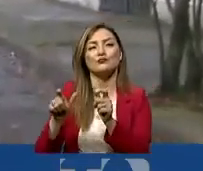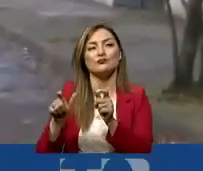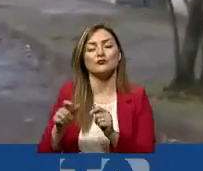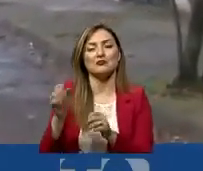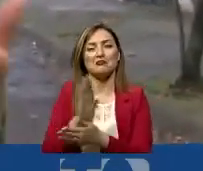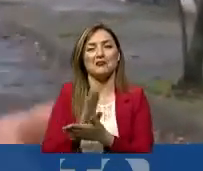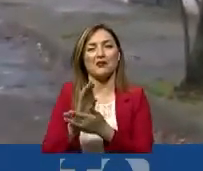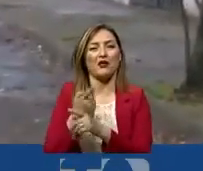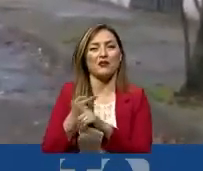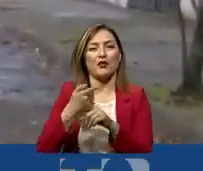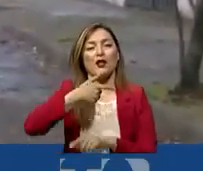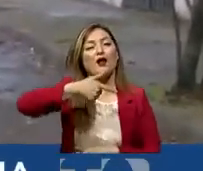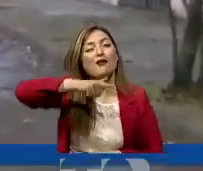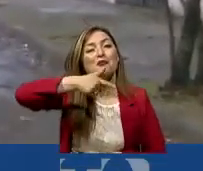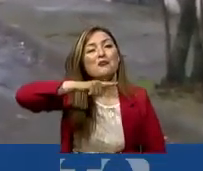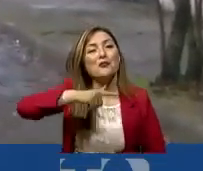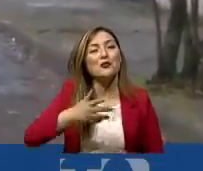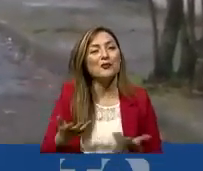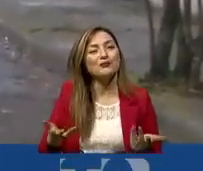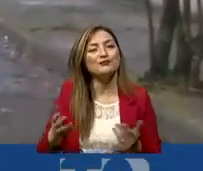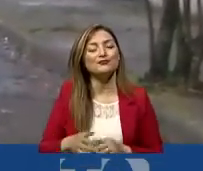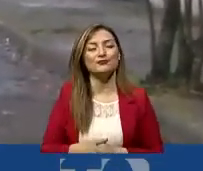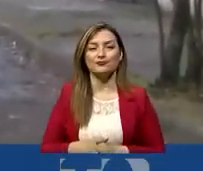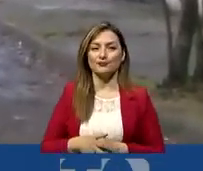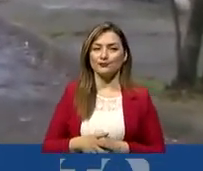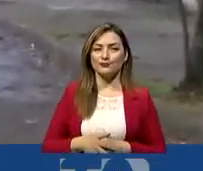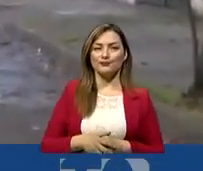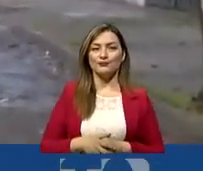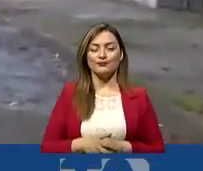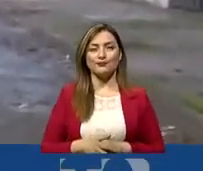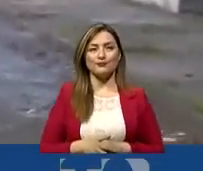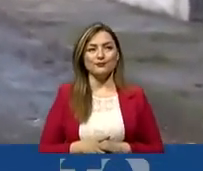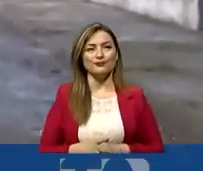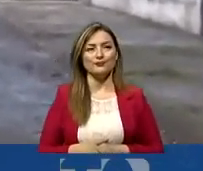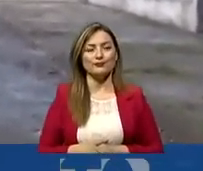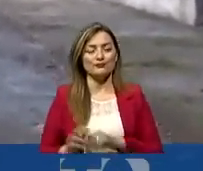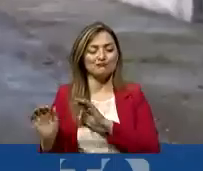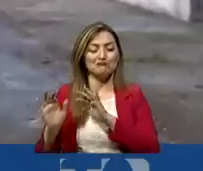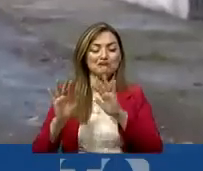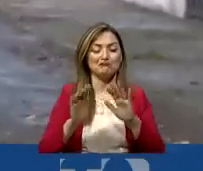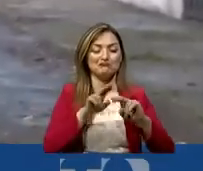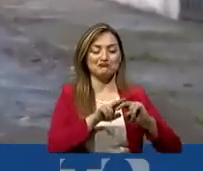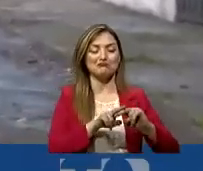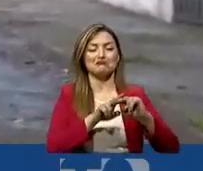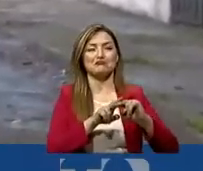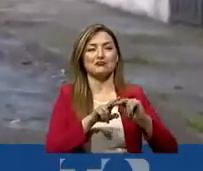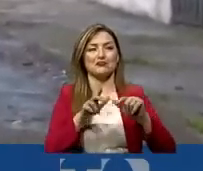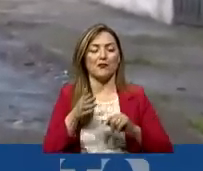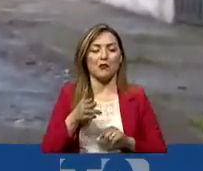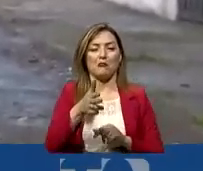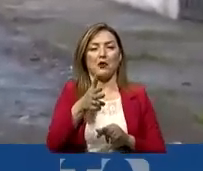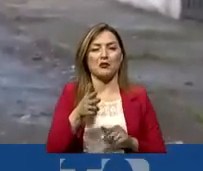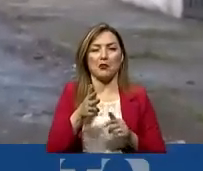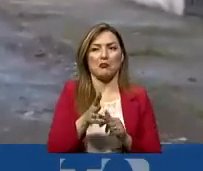ajenas al barrio a libar a esta calle, es como una concha donde no tiene salida, es una sola vía a la